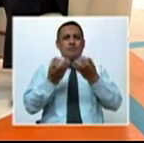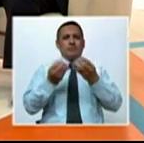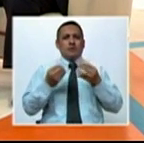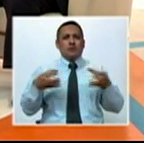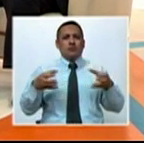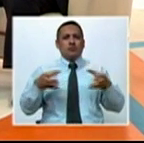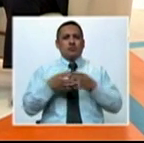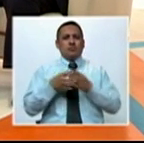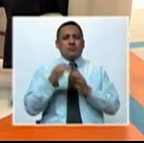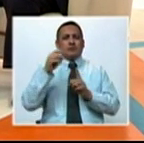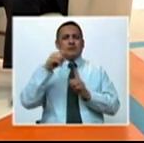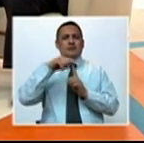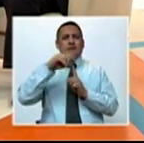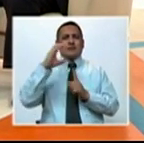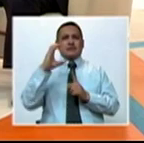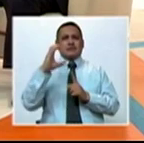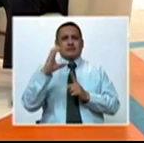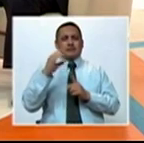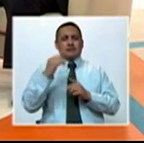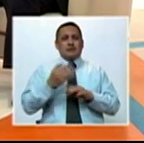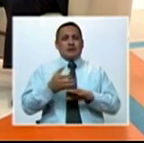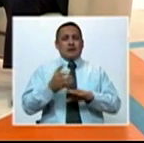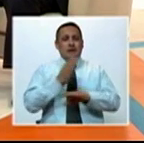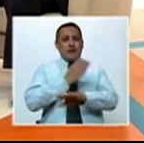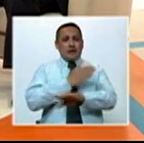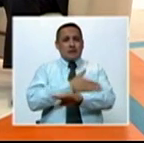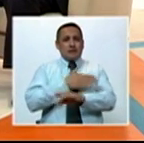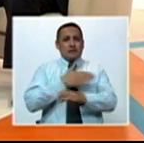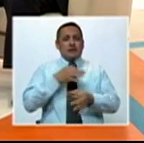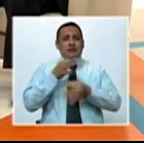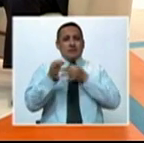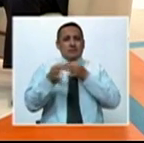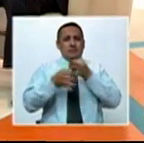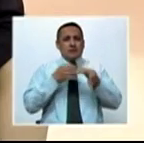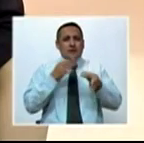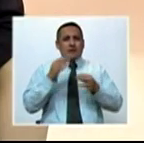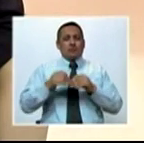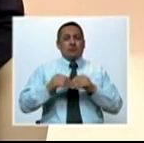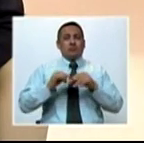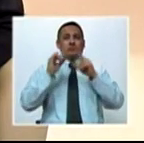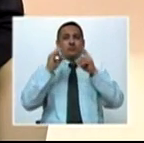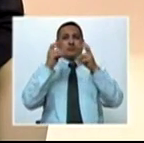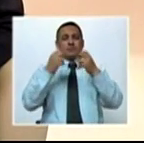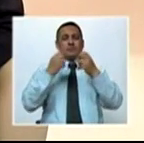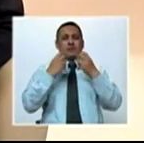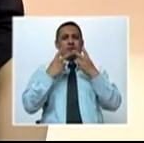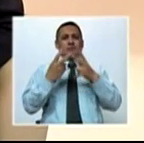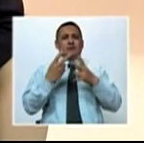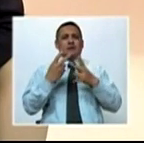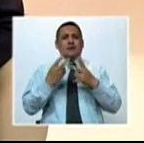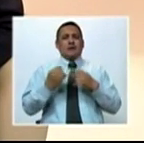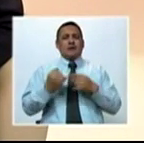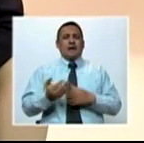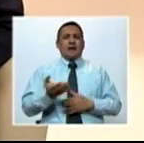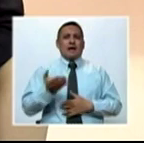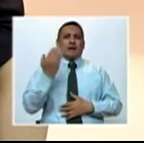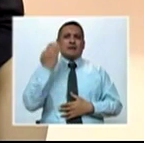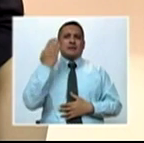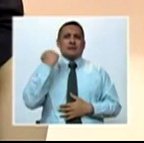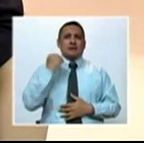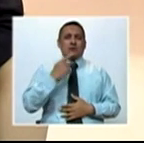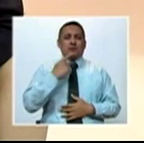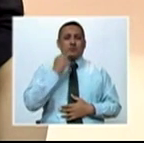del tribunal. El tribunal está ante un caso en el